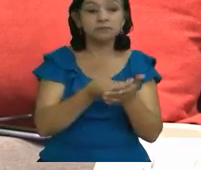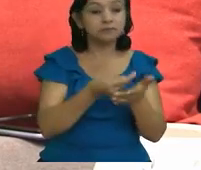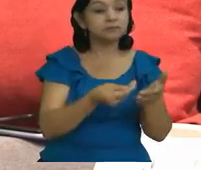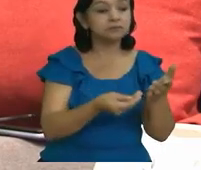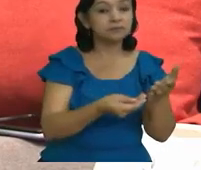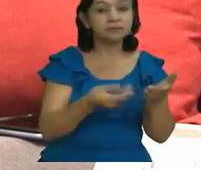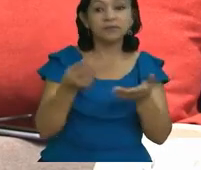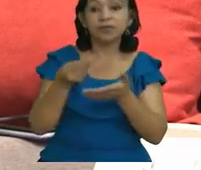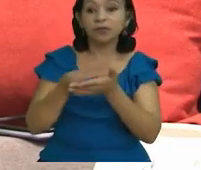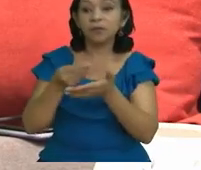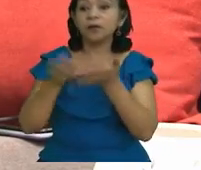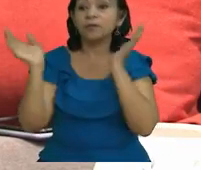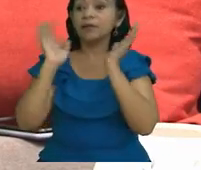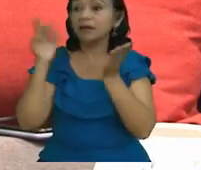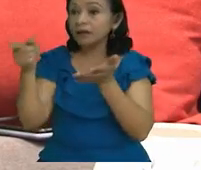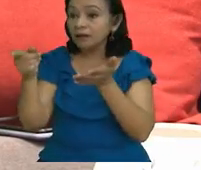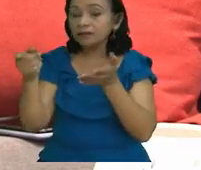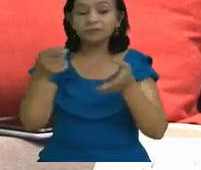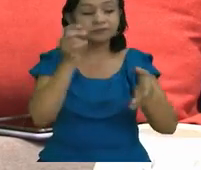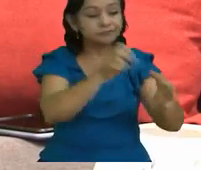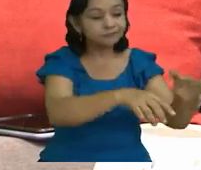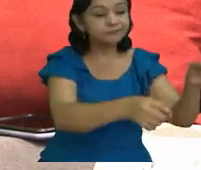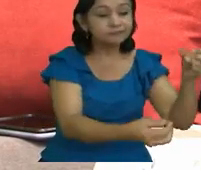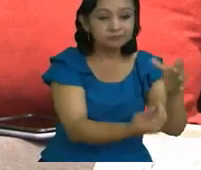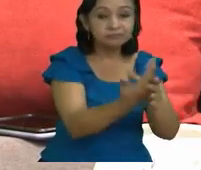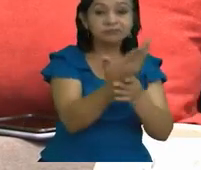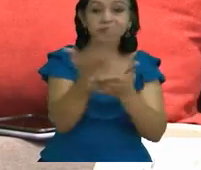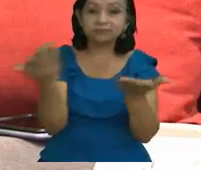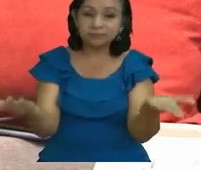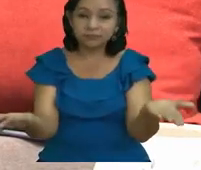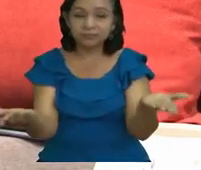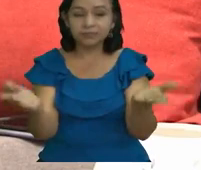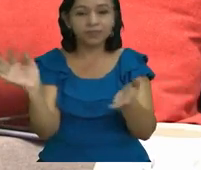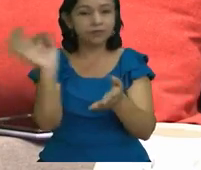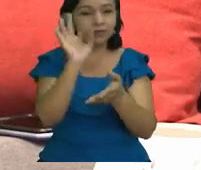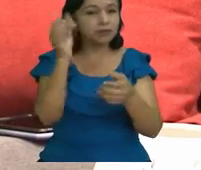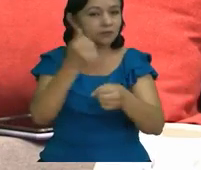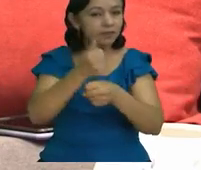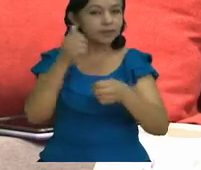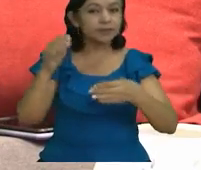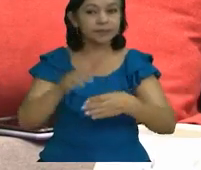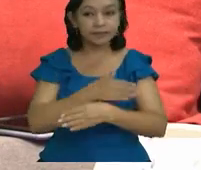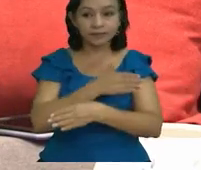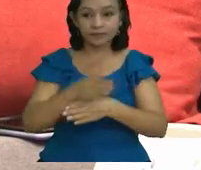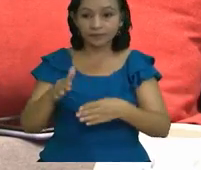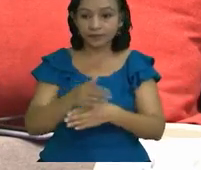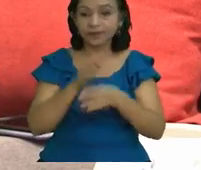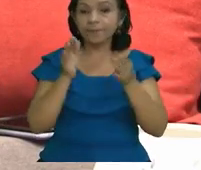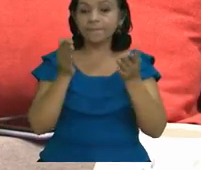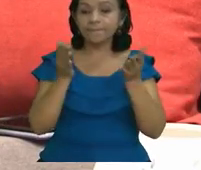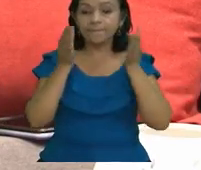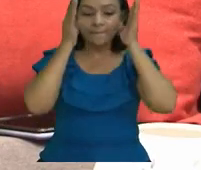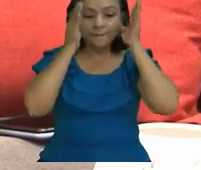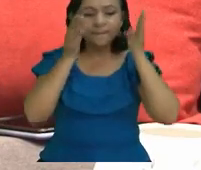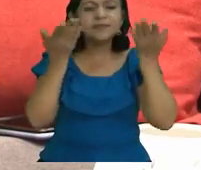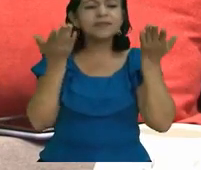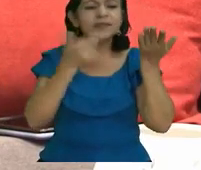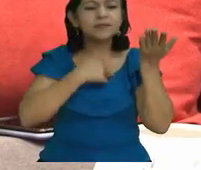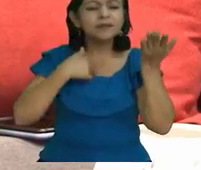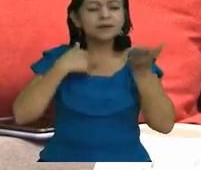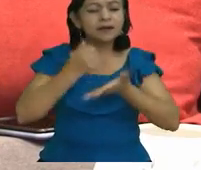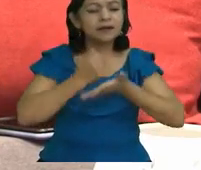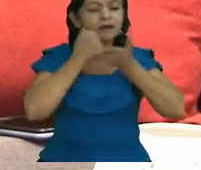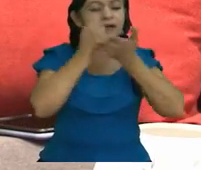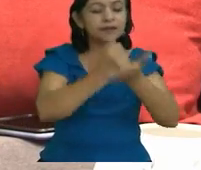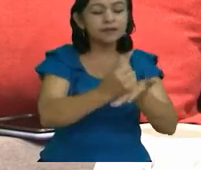compraba en el mercado. Nuestro mecanismo de trabajo y nuestras orientaciones, nuestras líneas, es enfocarnos en que todo el